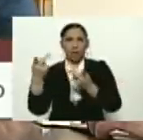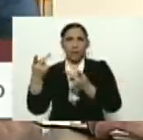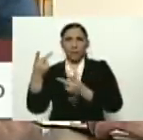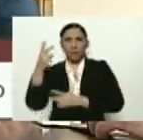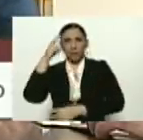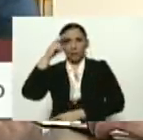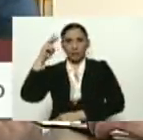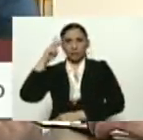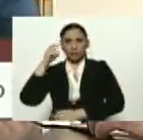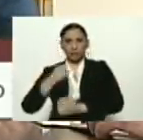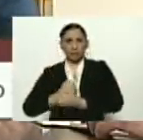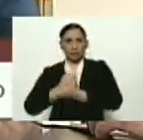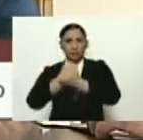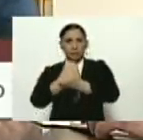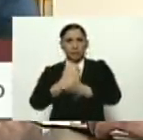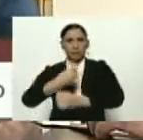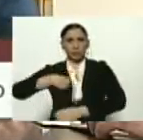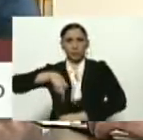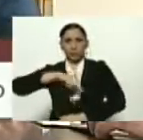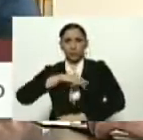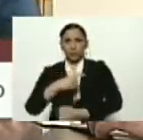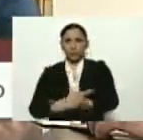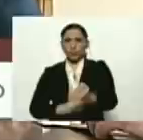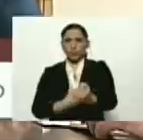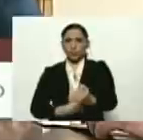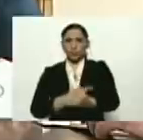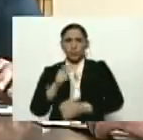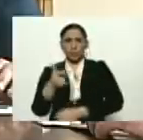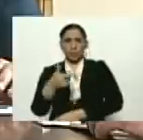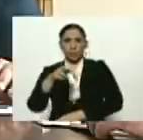canciller de nuestra hermana Granada,